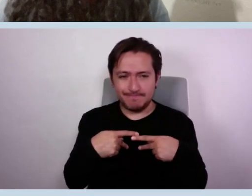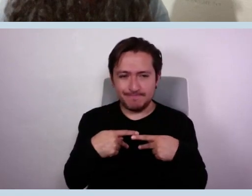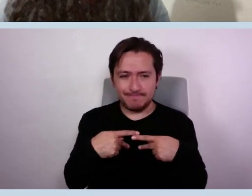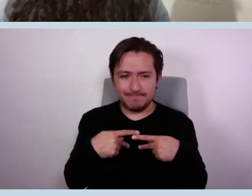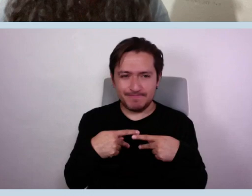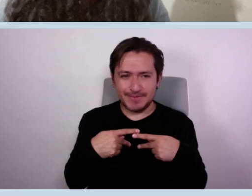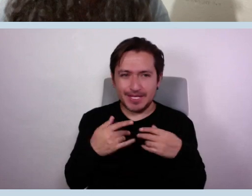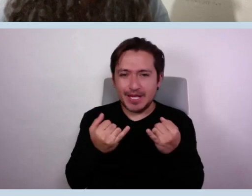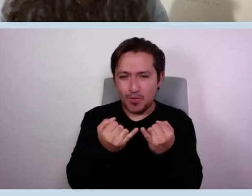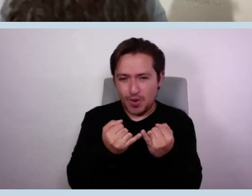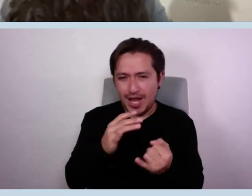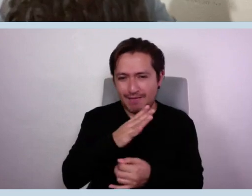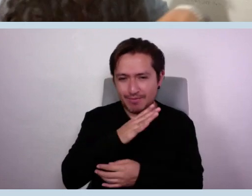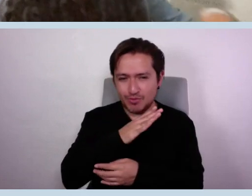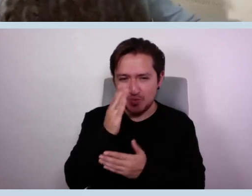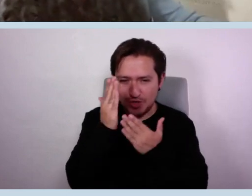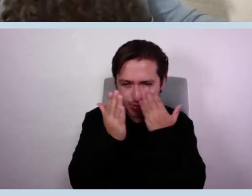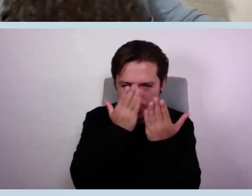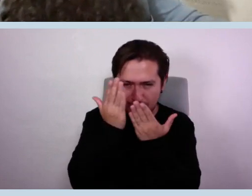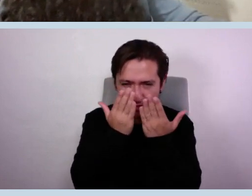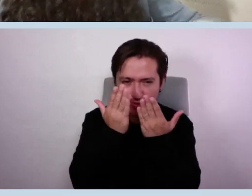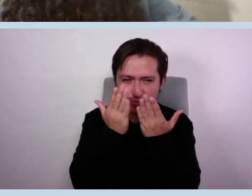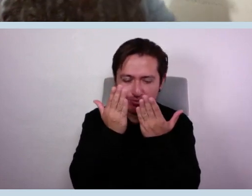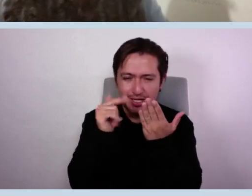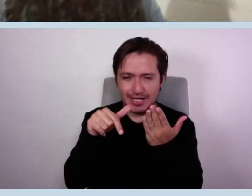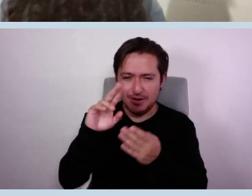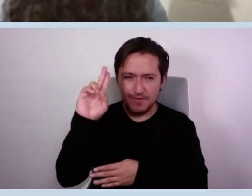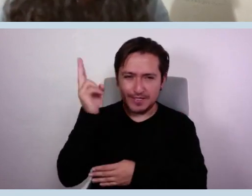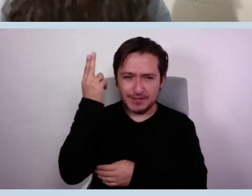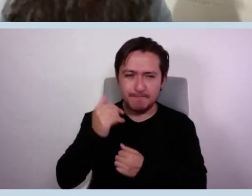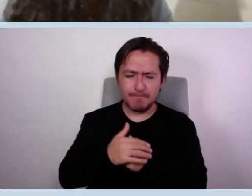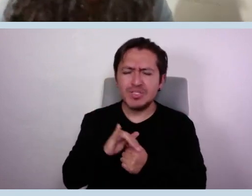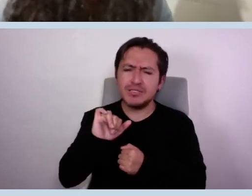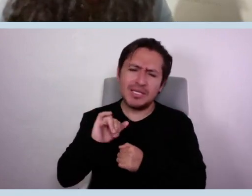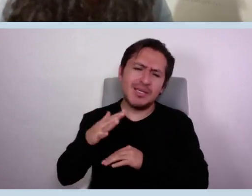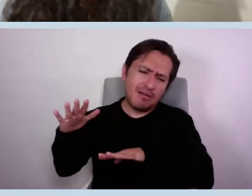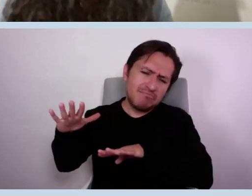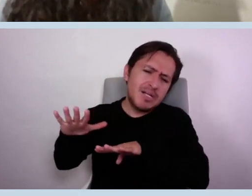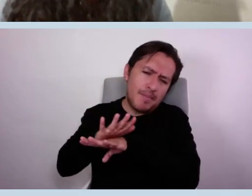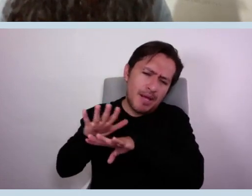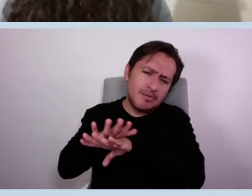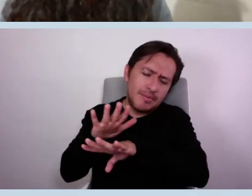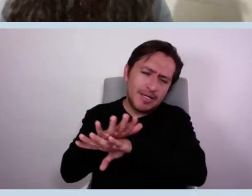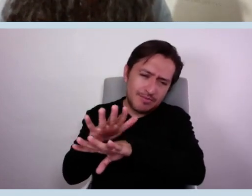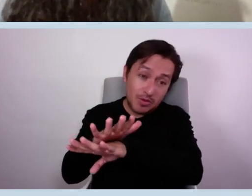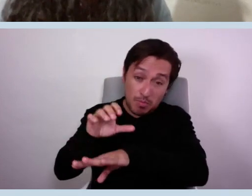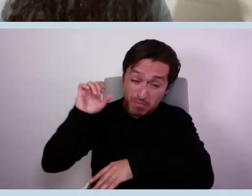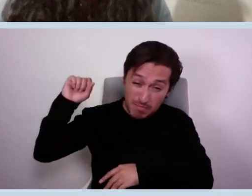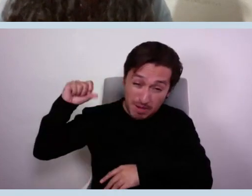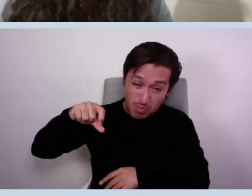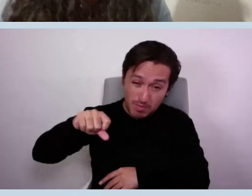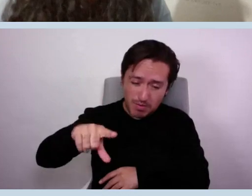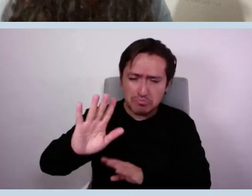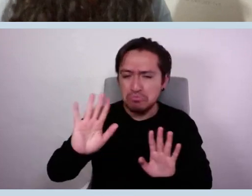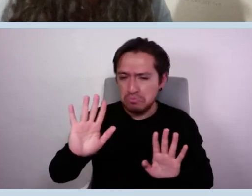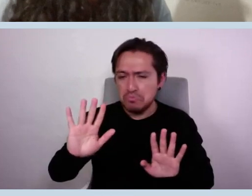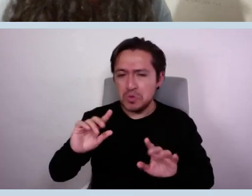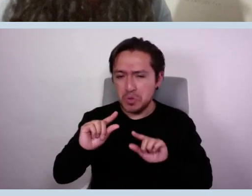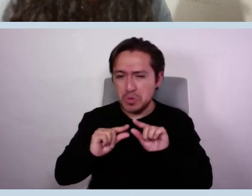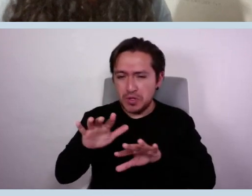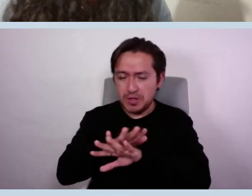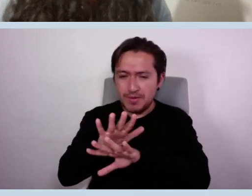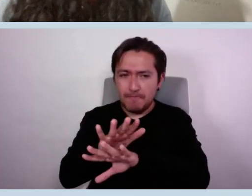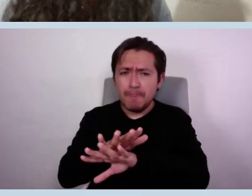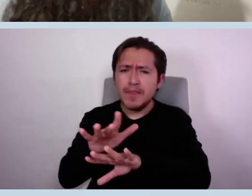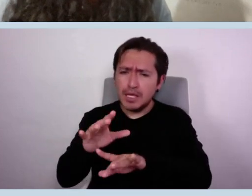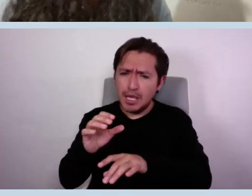profesional que ha ido cambiando Sí eso no lo podemos negar ha ido cambiando y ha habido muchos muchas transformaciones